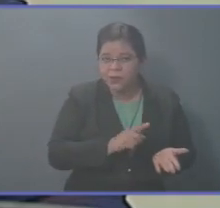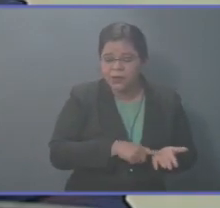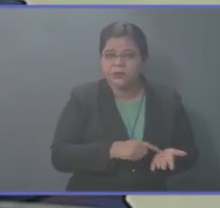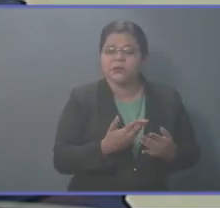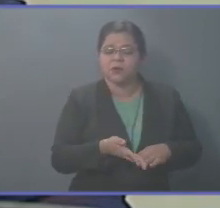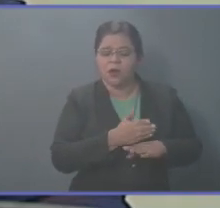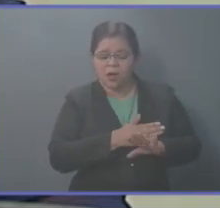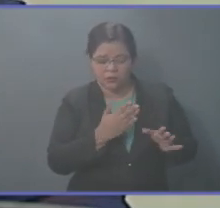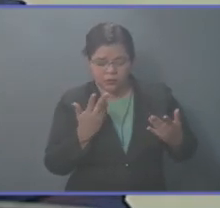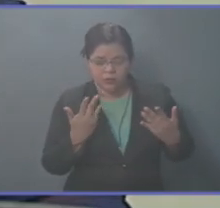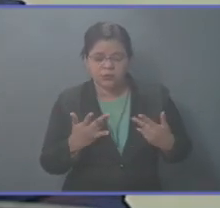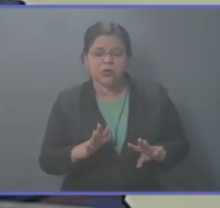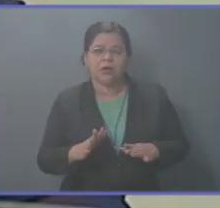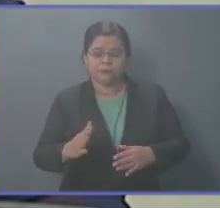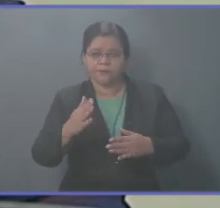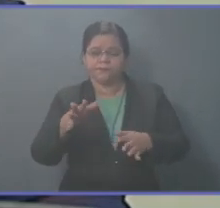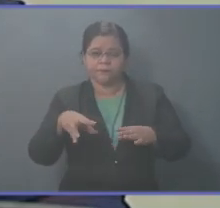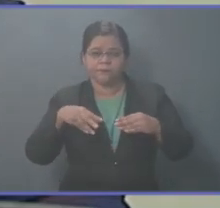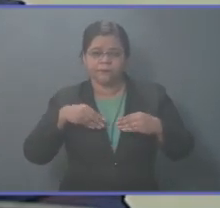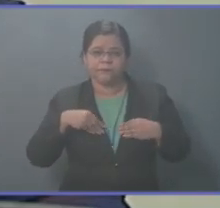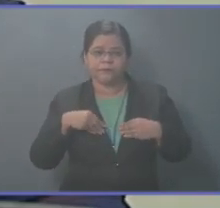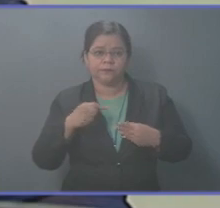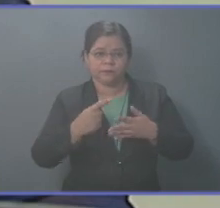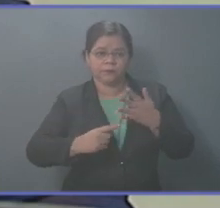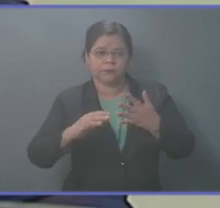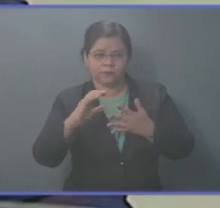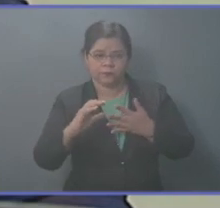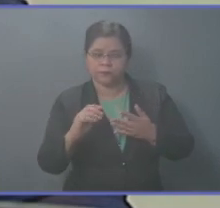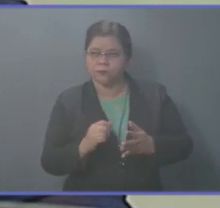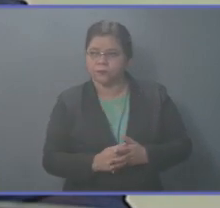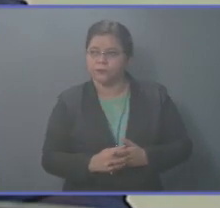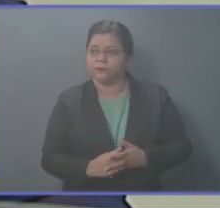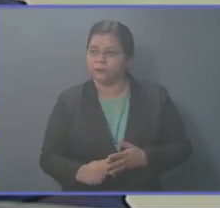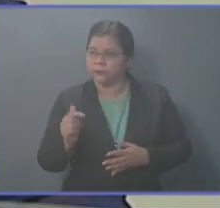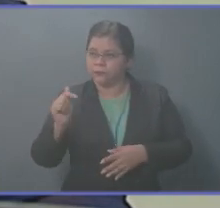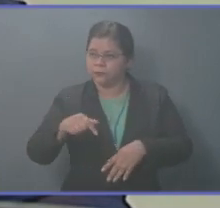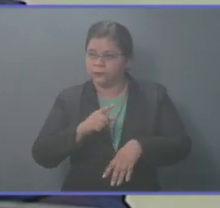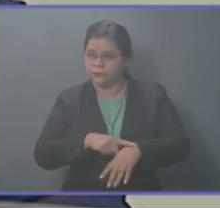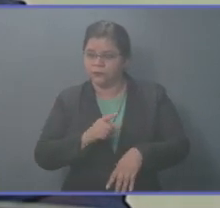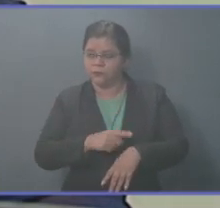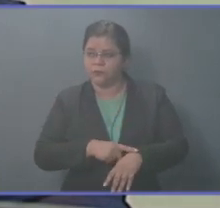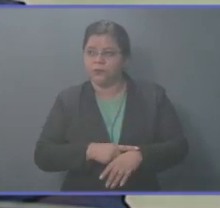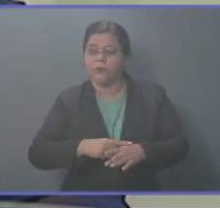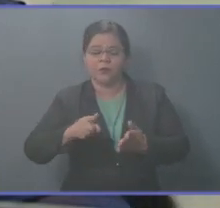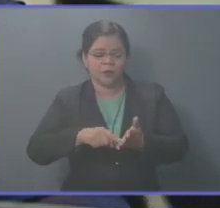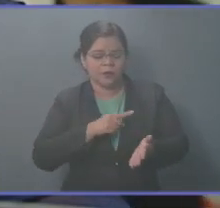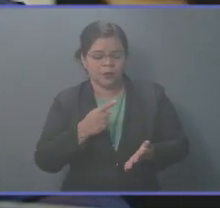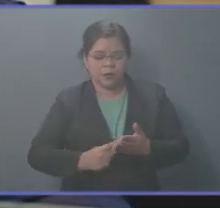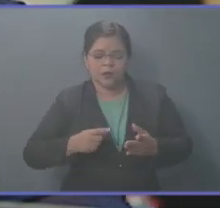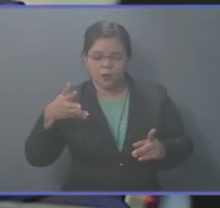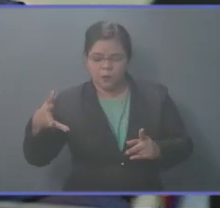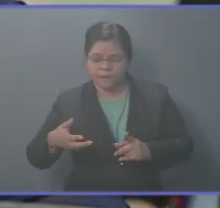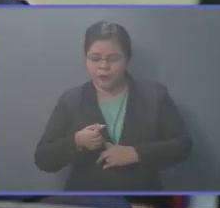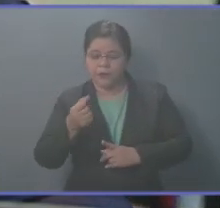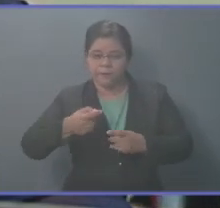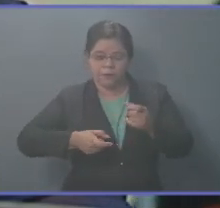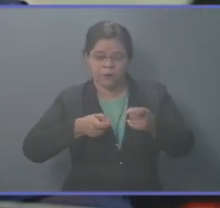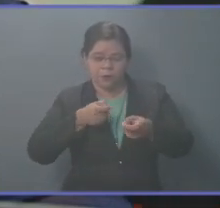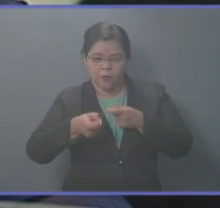sido reconocidos por la jurisprudencia constitucional hasta este momento son la derogatoria del objeto de